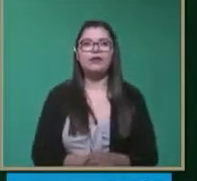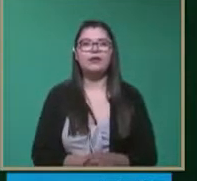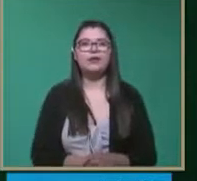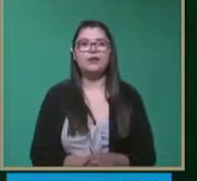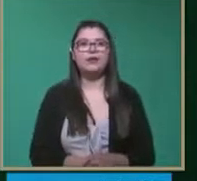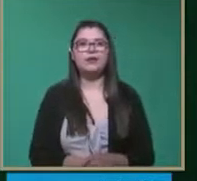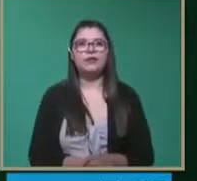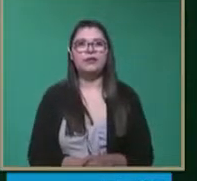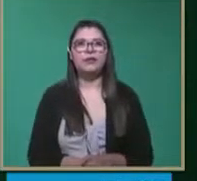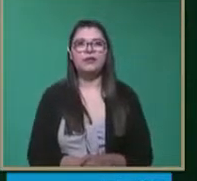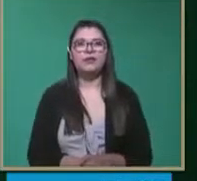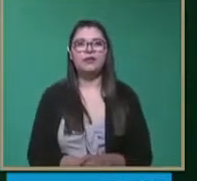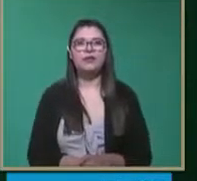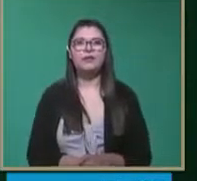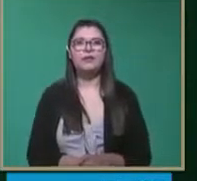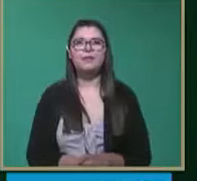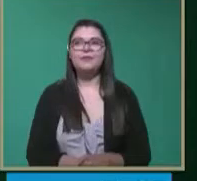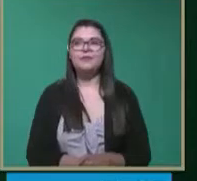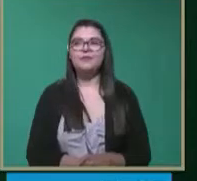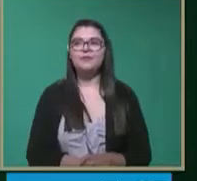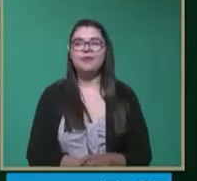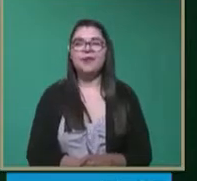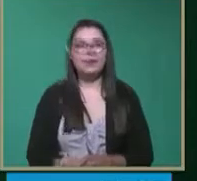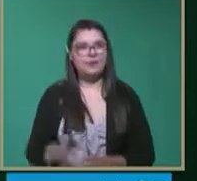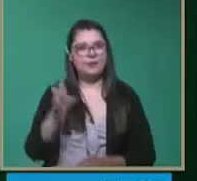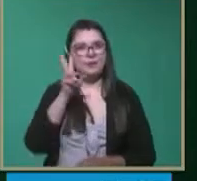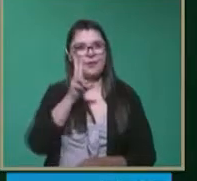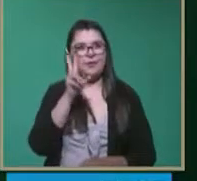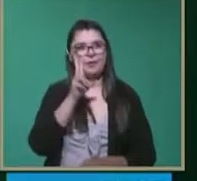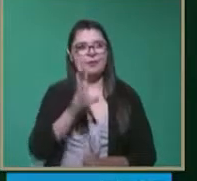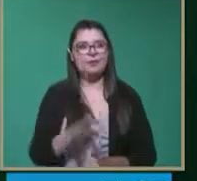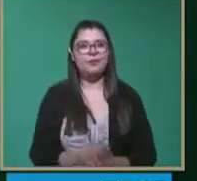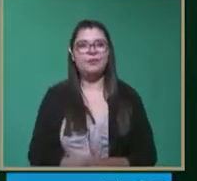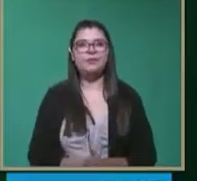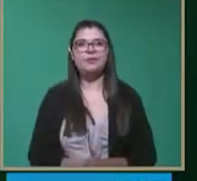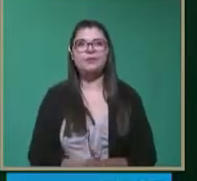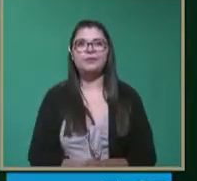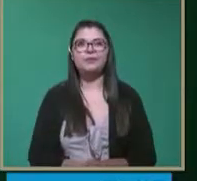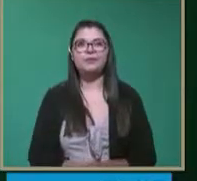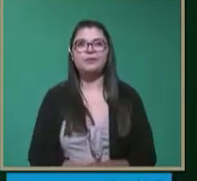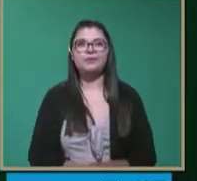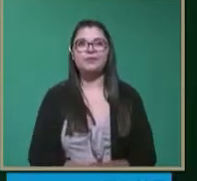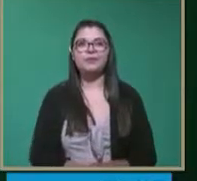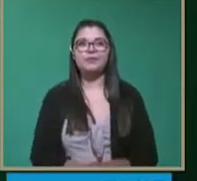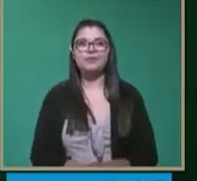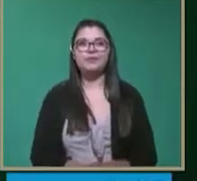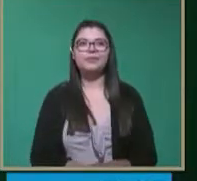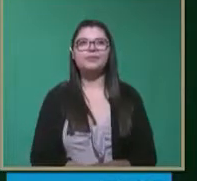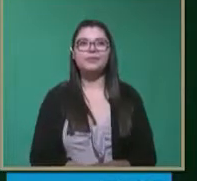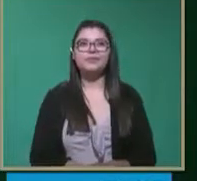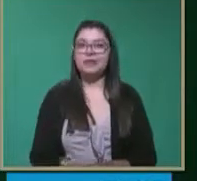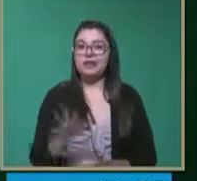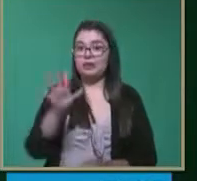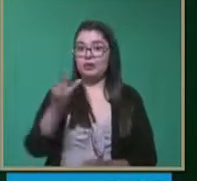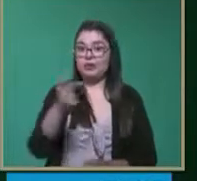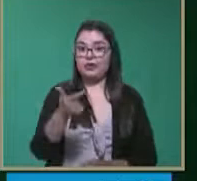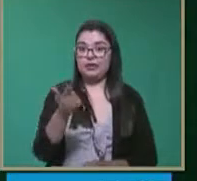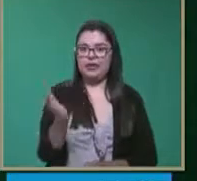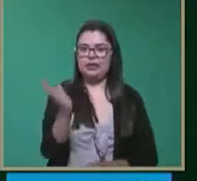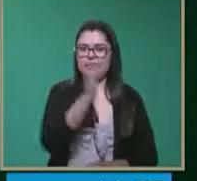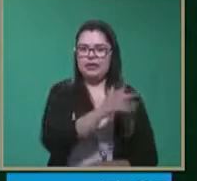vamos a comprobar. A ver, vamos a ver. Contamos de rayita en rayita del 57 al 47.